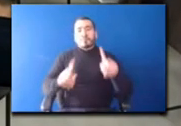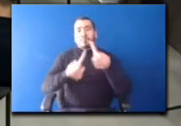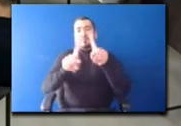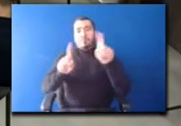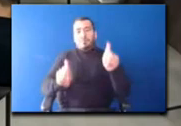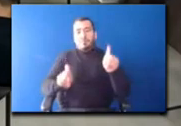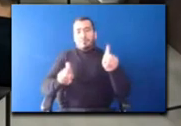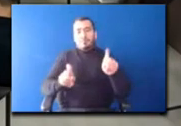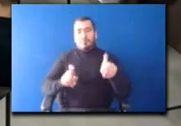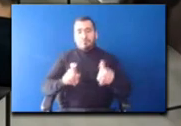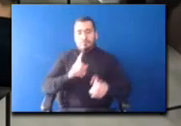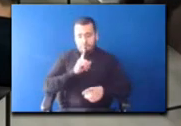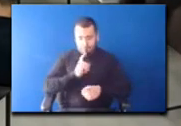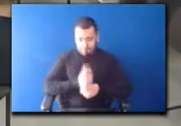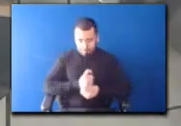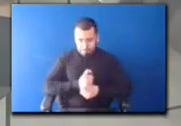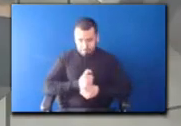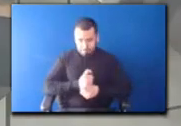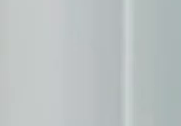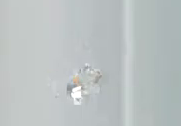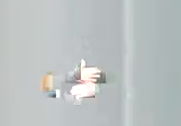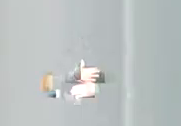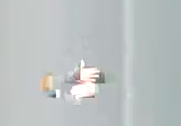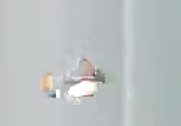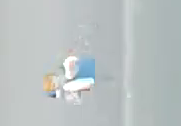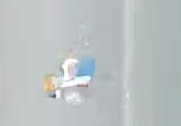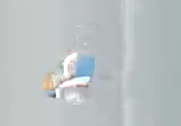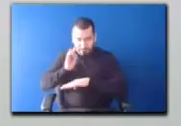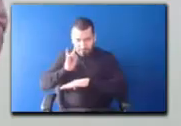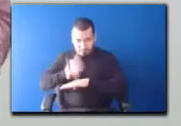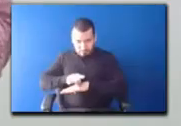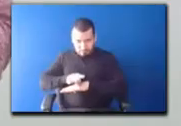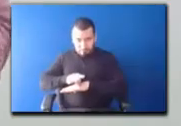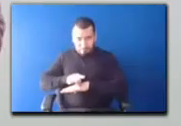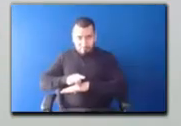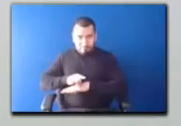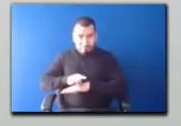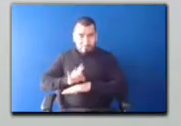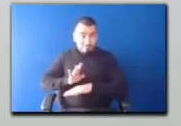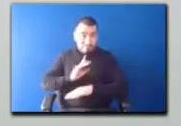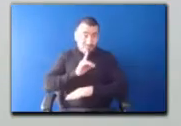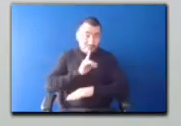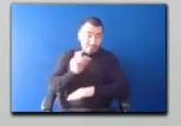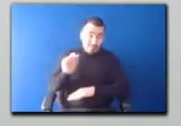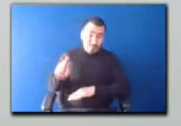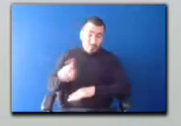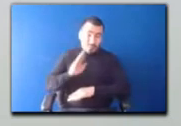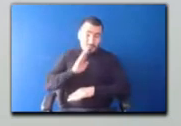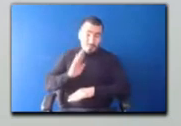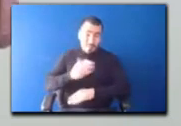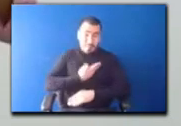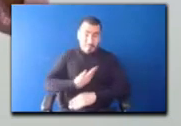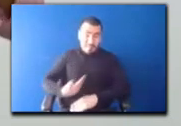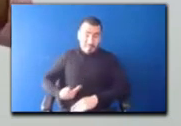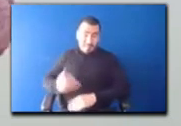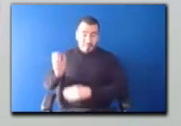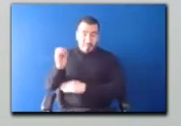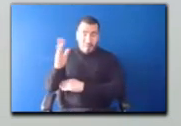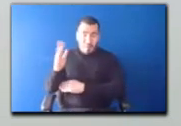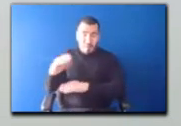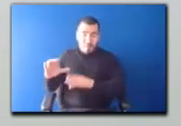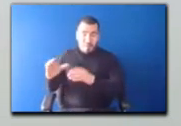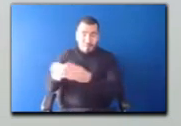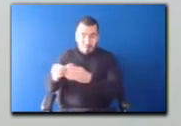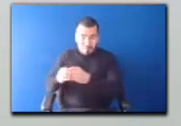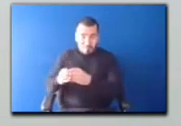para responderla como autoridad. Es una pregunta como para el presidente de un banco o para la asociación. Pero yo sí creo que